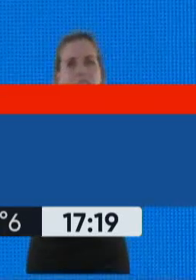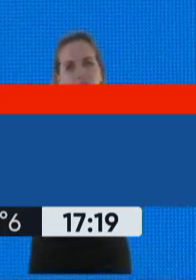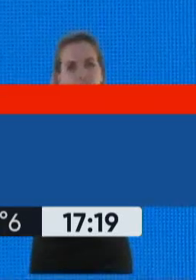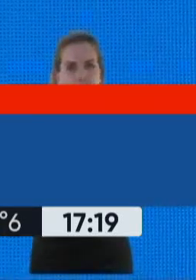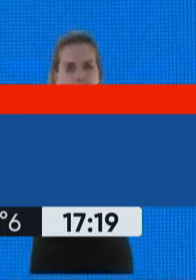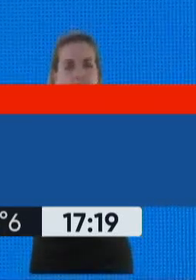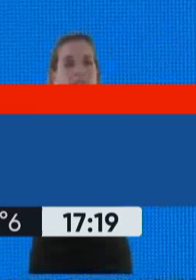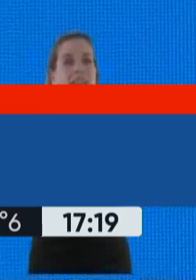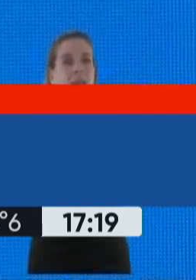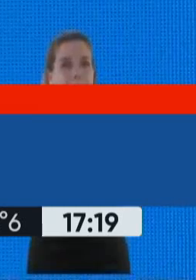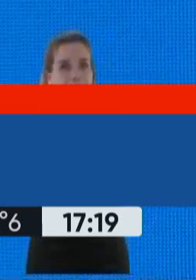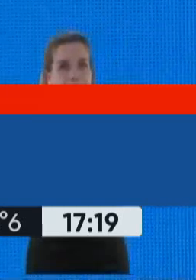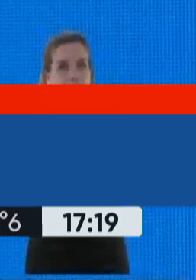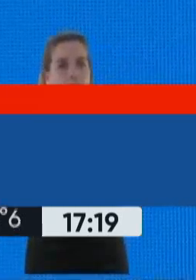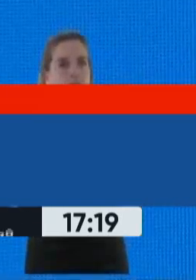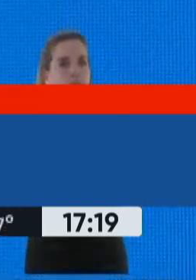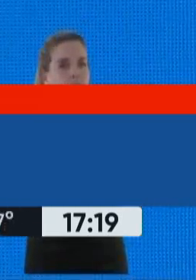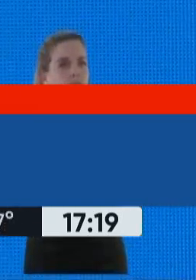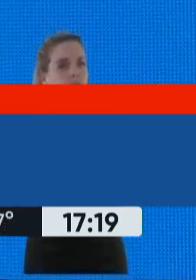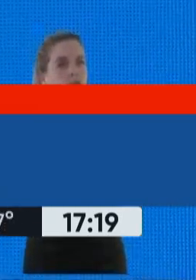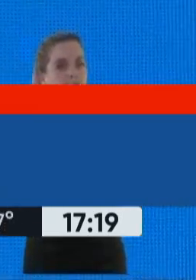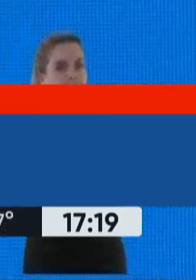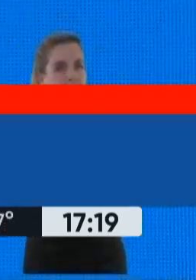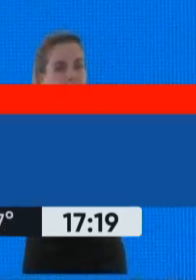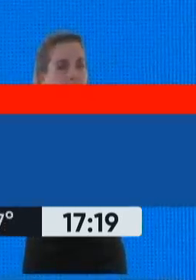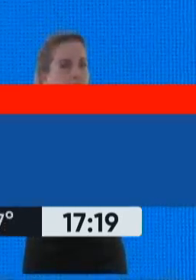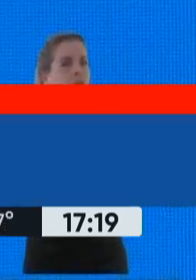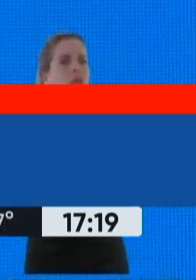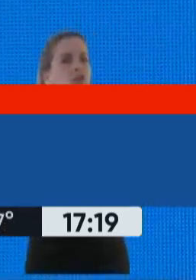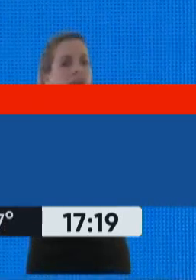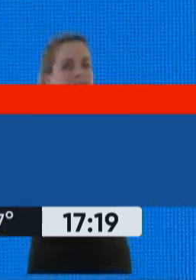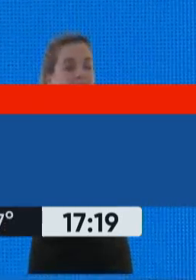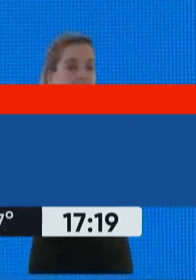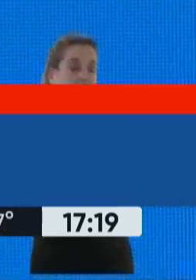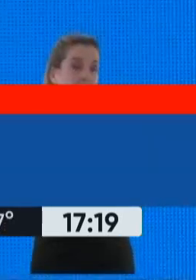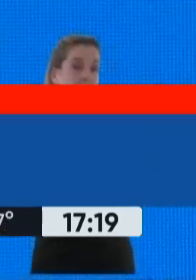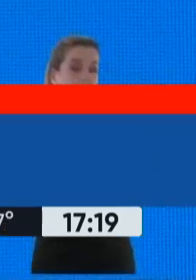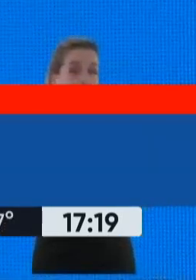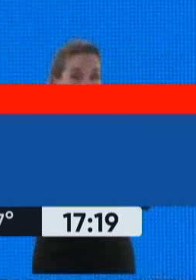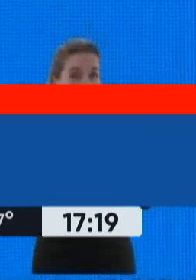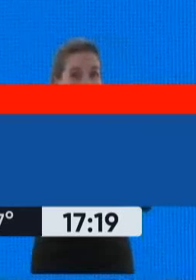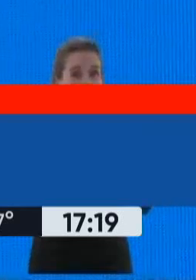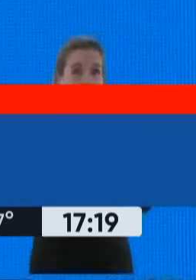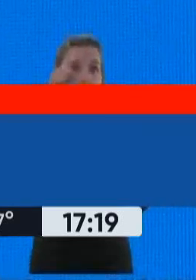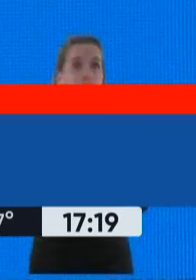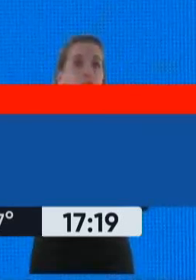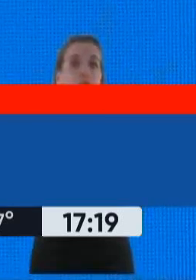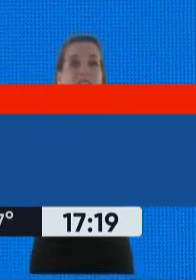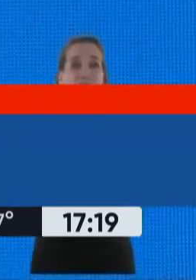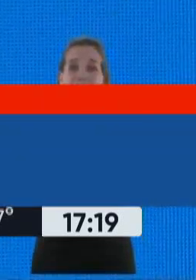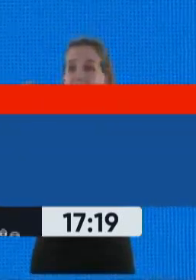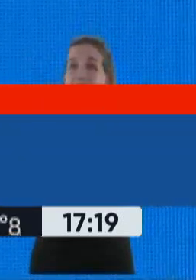pido que saquen fuerzas, todas las fuerzas que acumularon este año y medio, para darnos lo